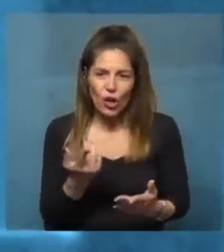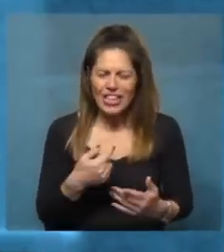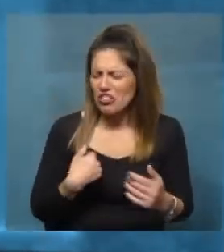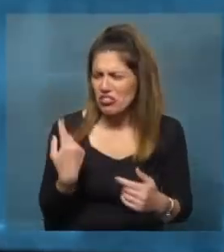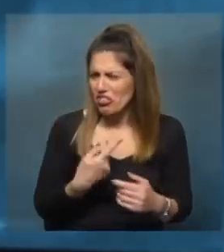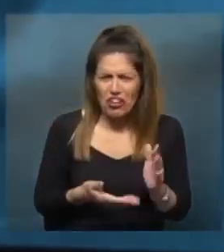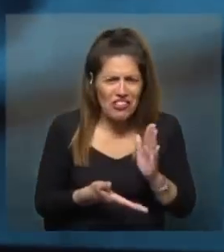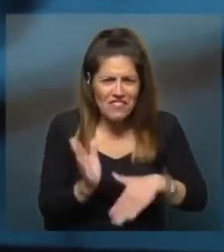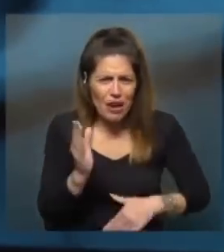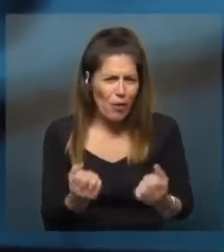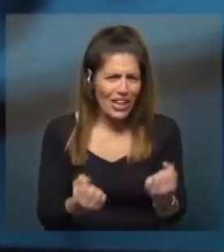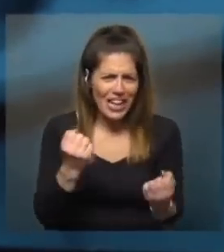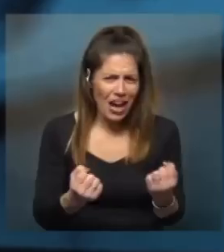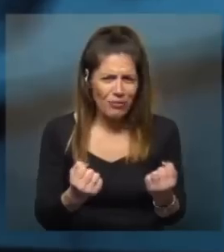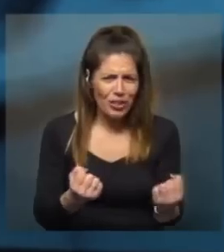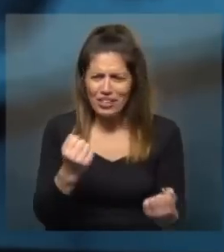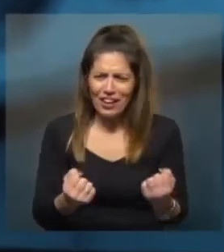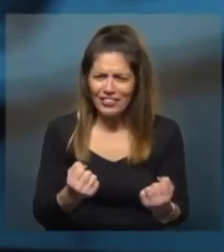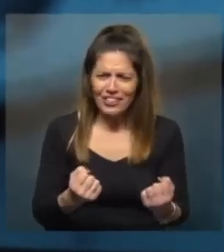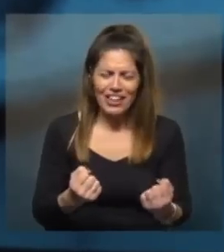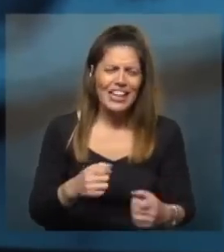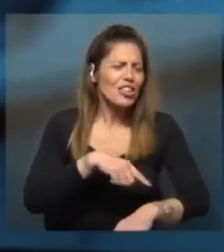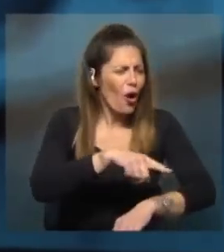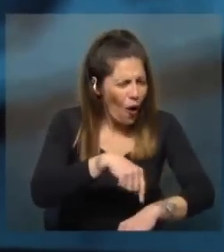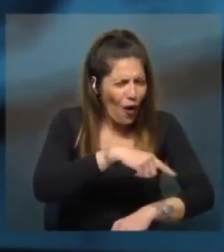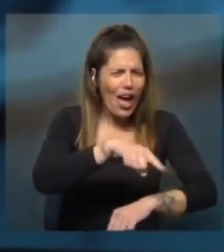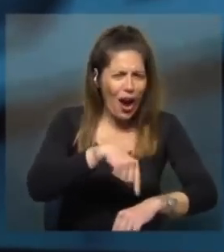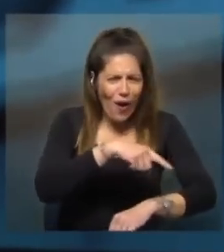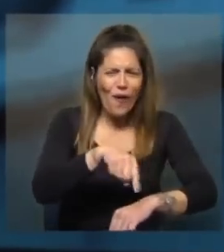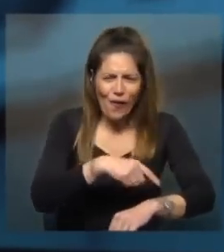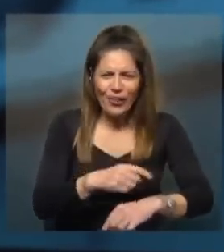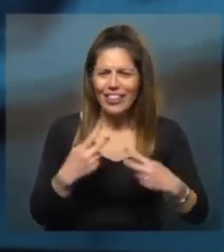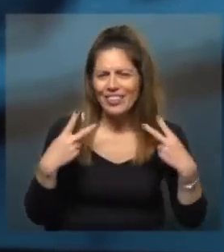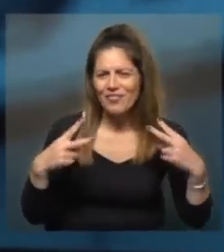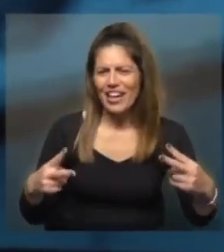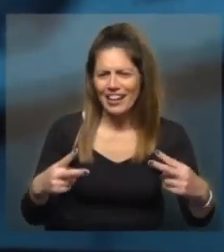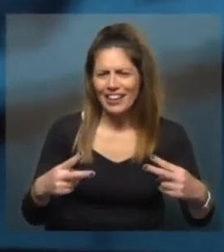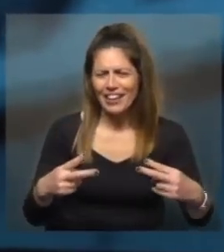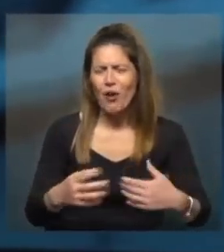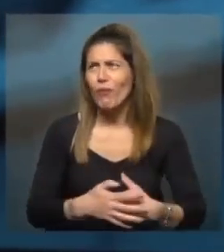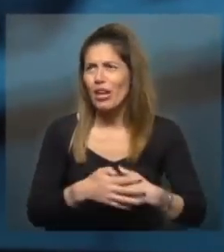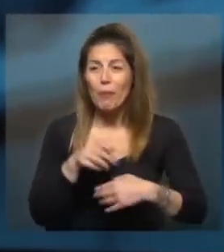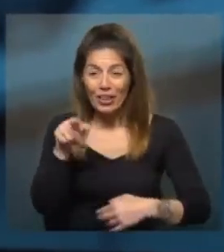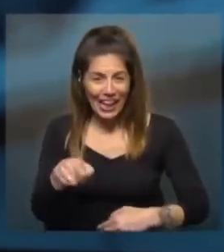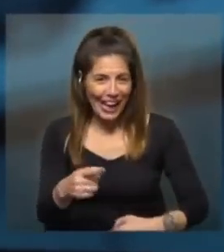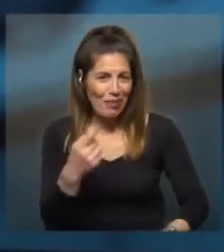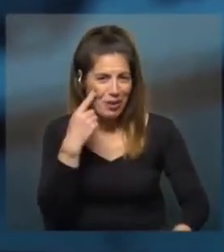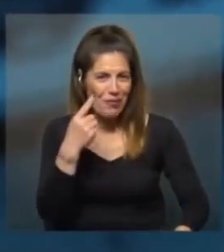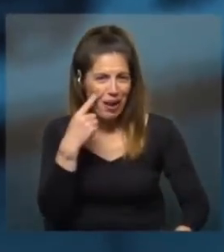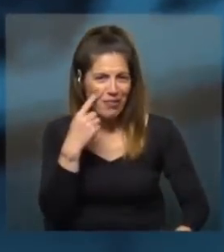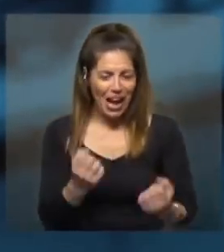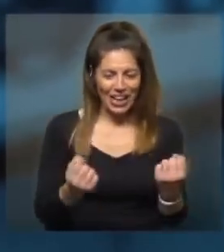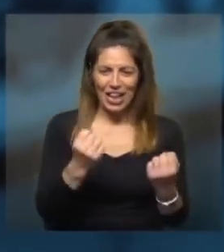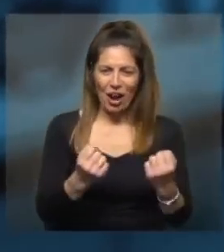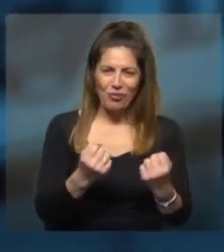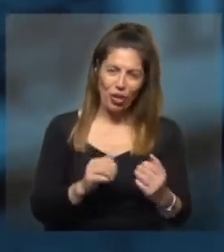en el auto Y cómo anda el autito y horas y horas Porque claro él estaba probando que el auto anda